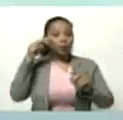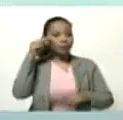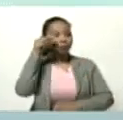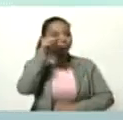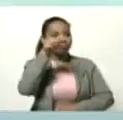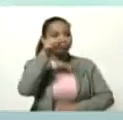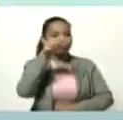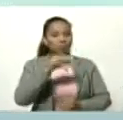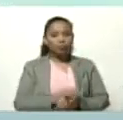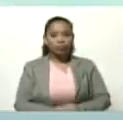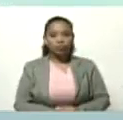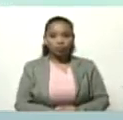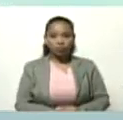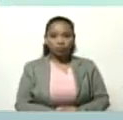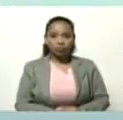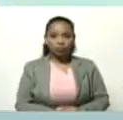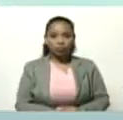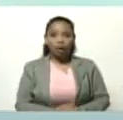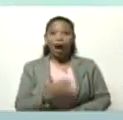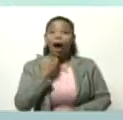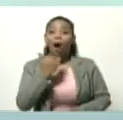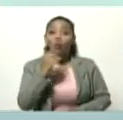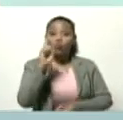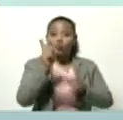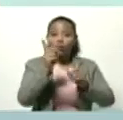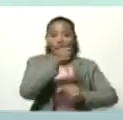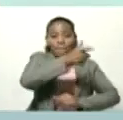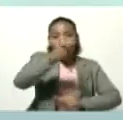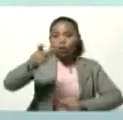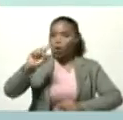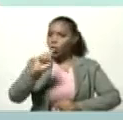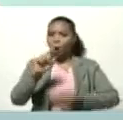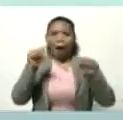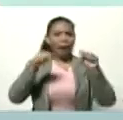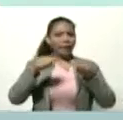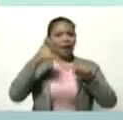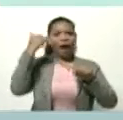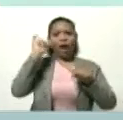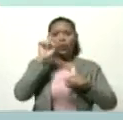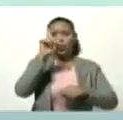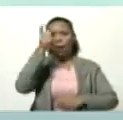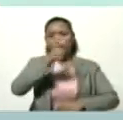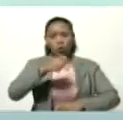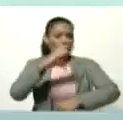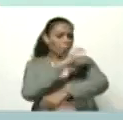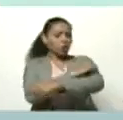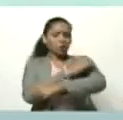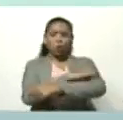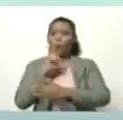observaciones de alguna gente que dice, no, aquí se presentó alguien de la oposición.